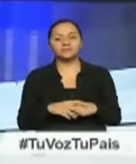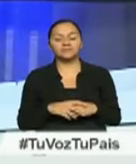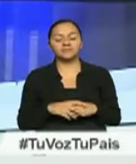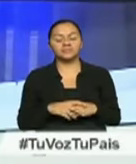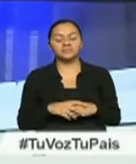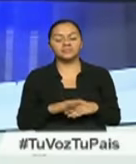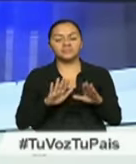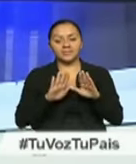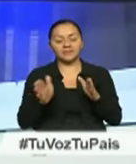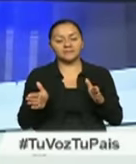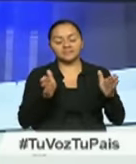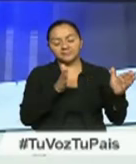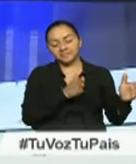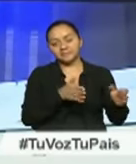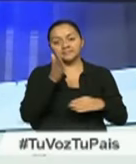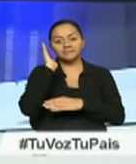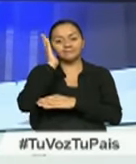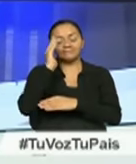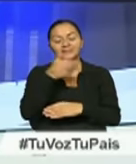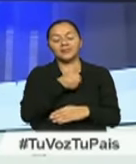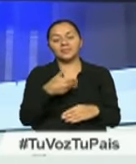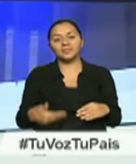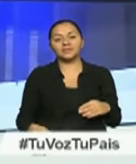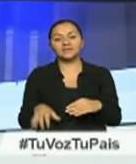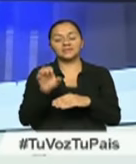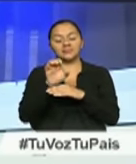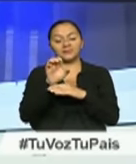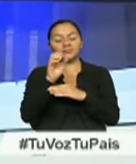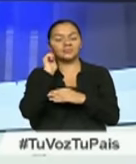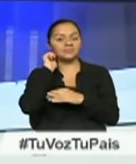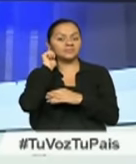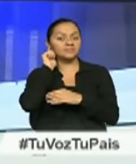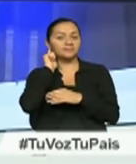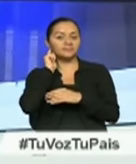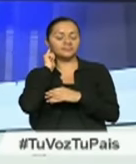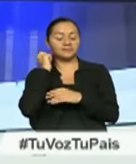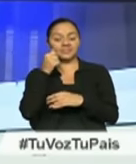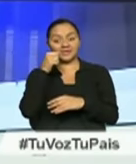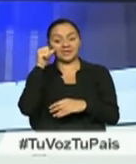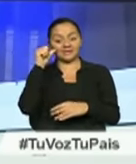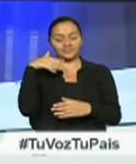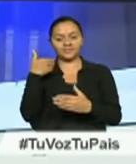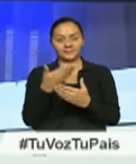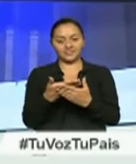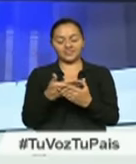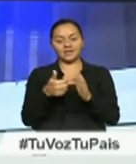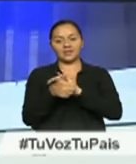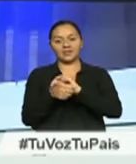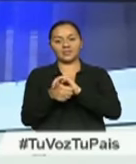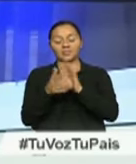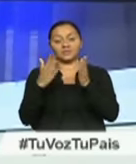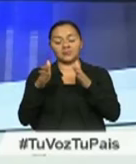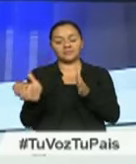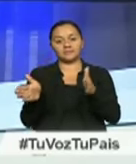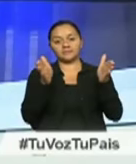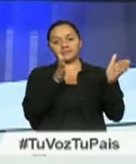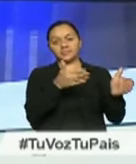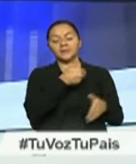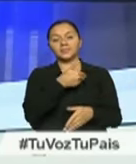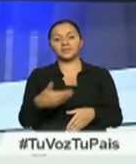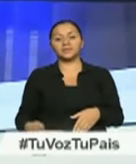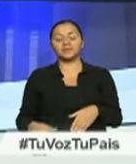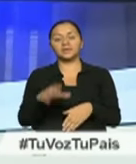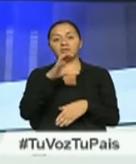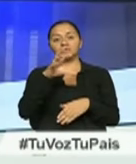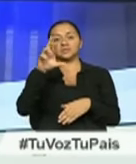Bien, esas fueron las declaraciones dadas por el presidente de la República, Rafael Correa, ayer a su arribo a Galápagos, mientras que por su parte el presidente de Costa Rica,